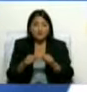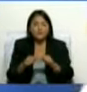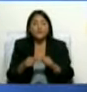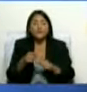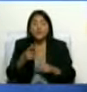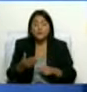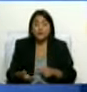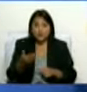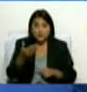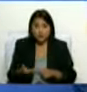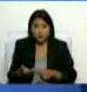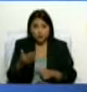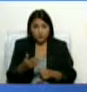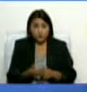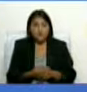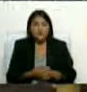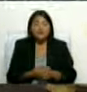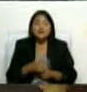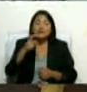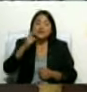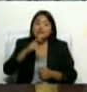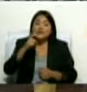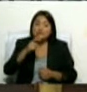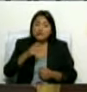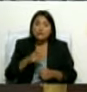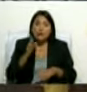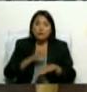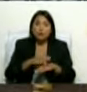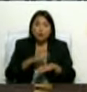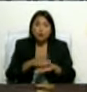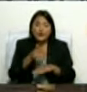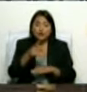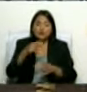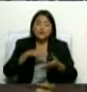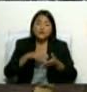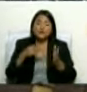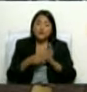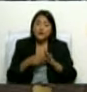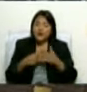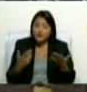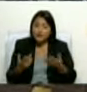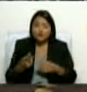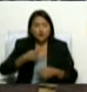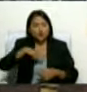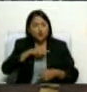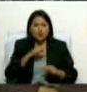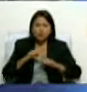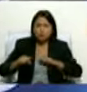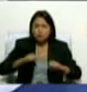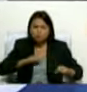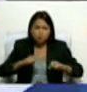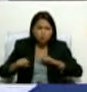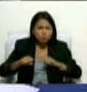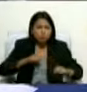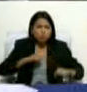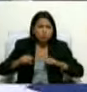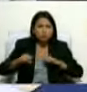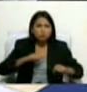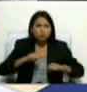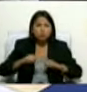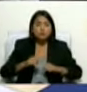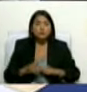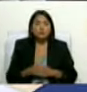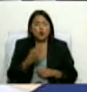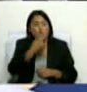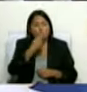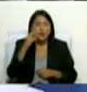Fundamentalmente la participación es necesaria e importante, porque eso nos va a indicar qué nos mueve. Nos mueve la conciencia, nos mueve el compromiso, nos mueve